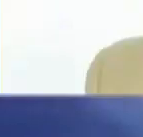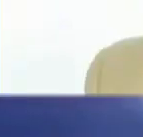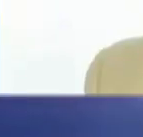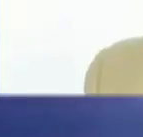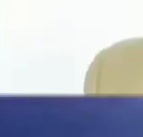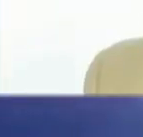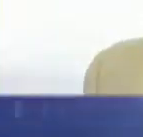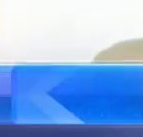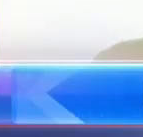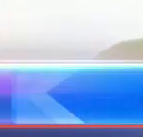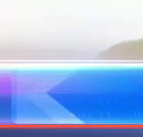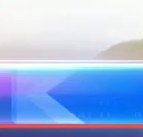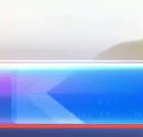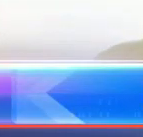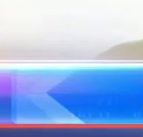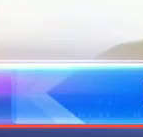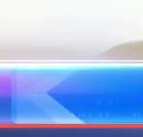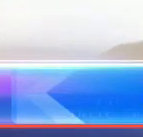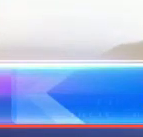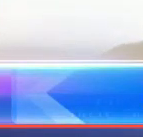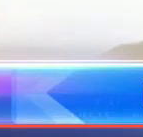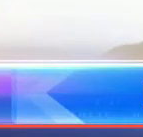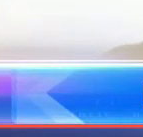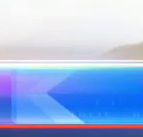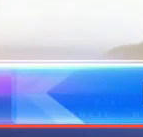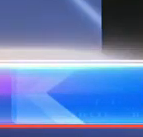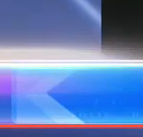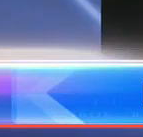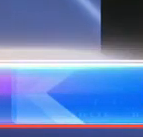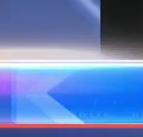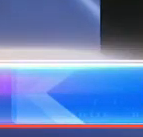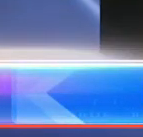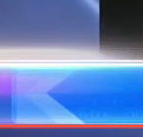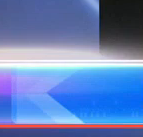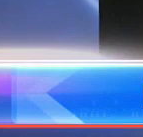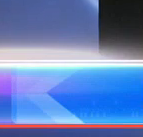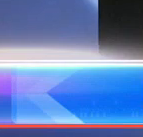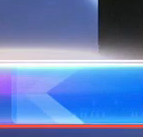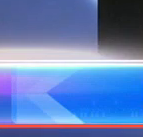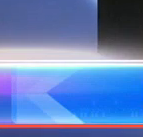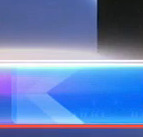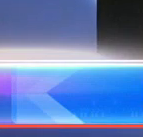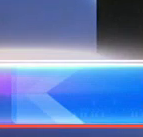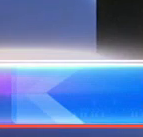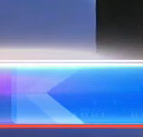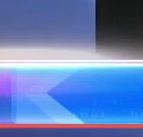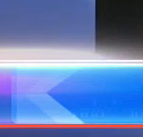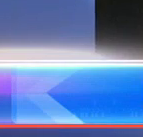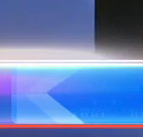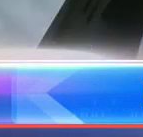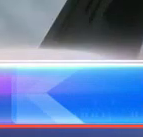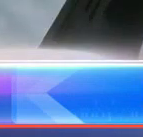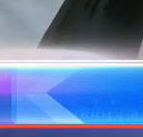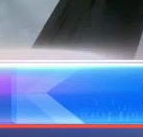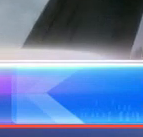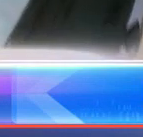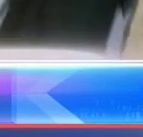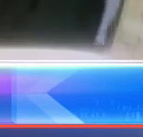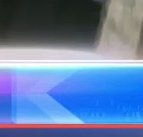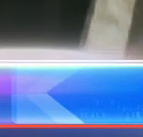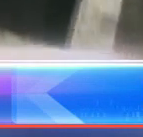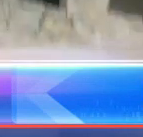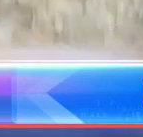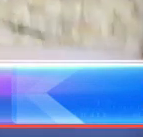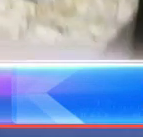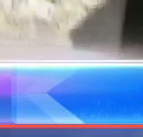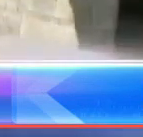rodolfo farfán es el nuevo ministro de salud en reemplazo de juan carlos ceballos que dejó la cartera de estado en medio